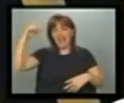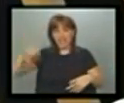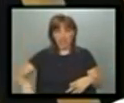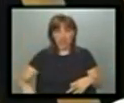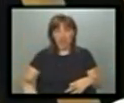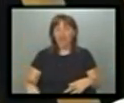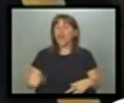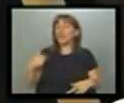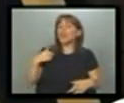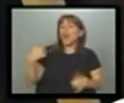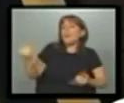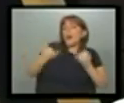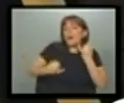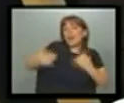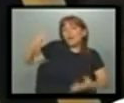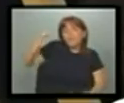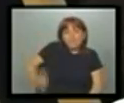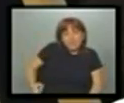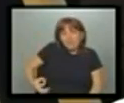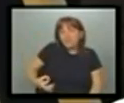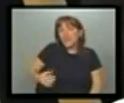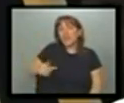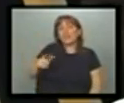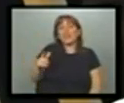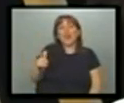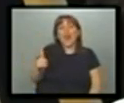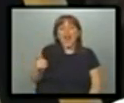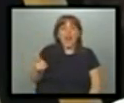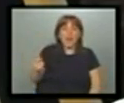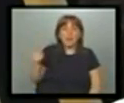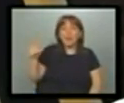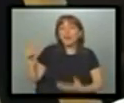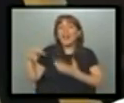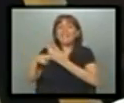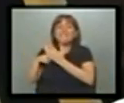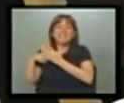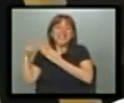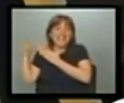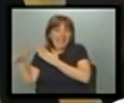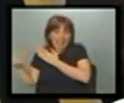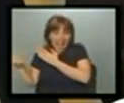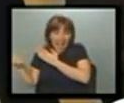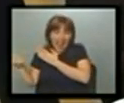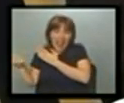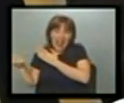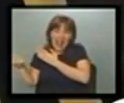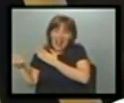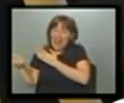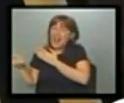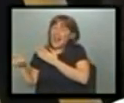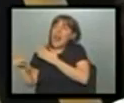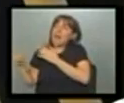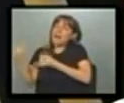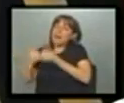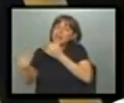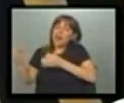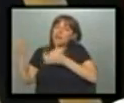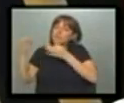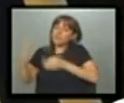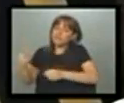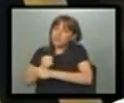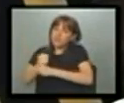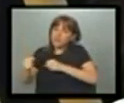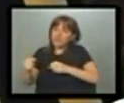exacta porque desde los auxiliares del fiscal que estuvieron allí no me llegó la confirmación. Para algunos,